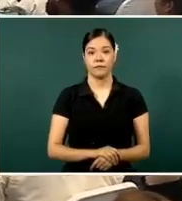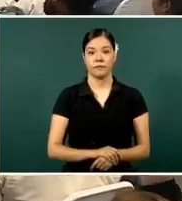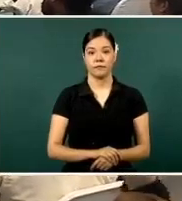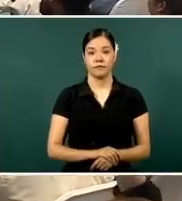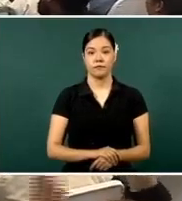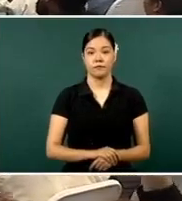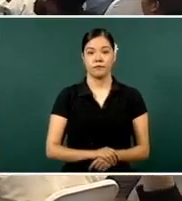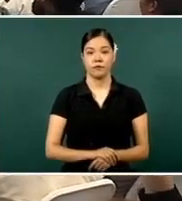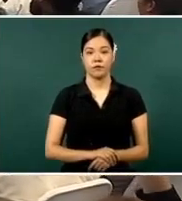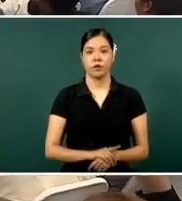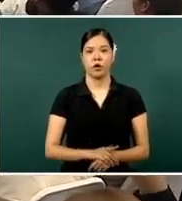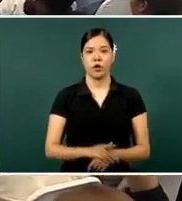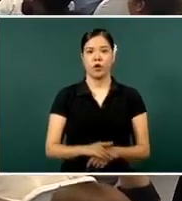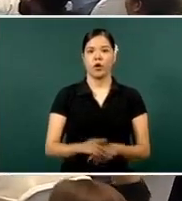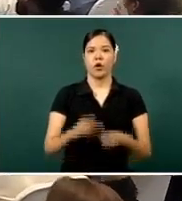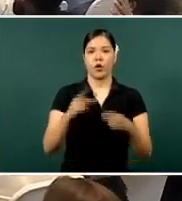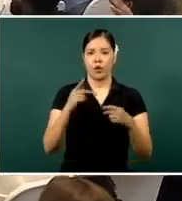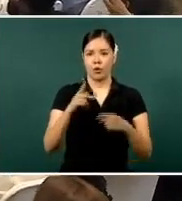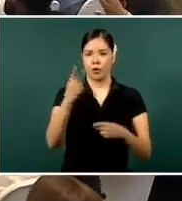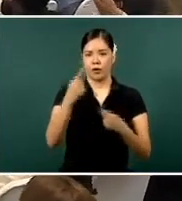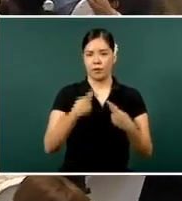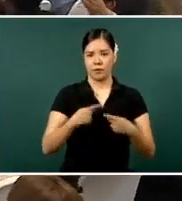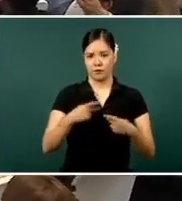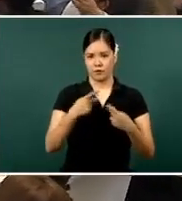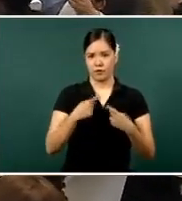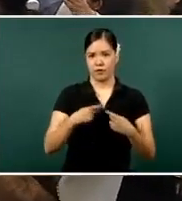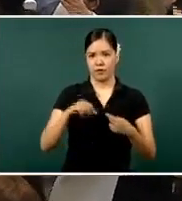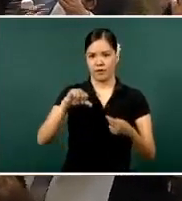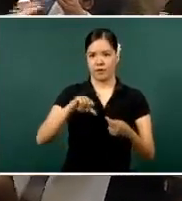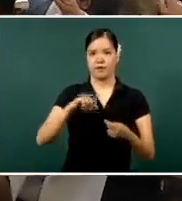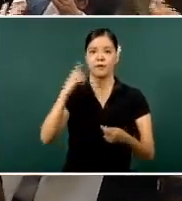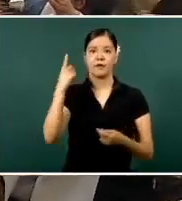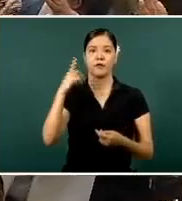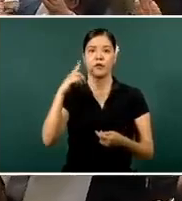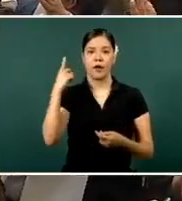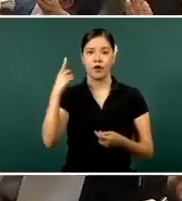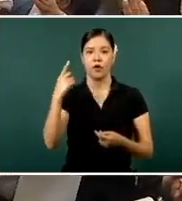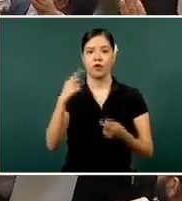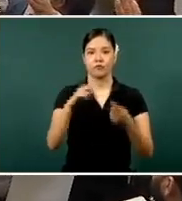periodista, compañera, compañero de Durango y uno